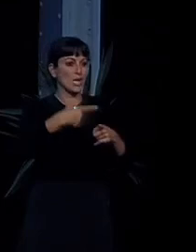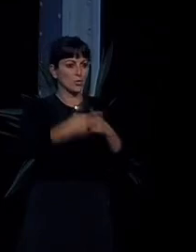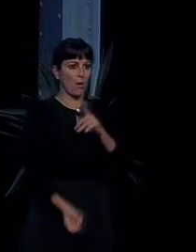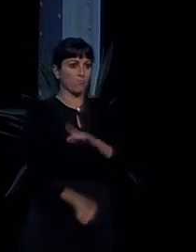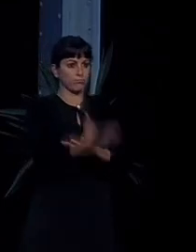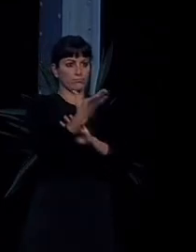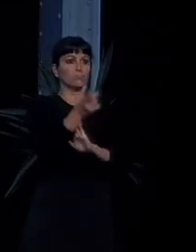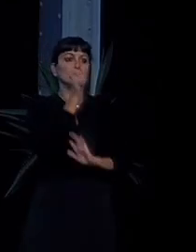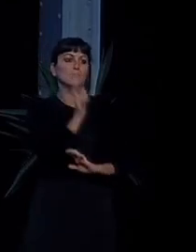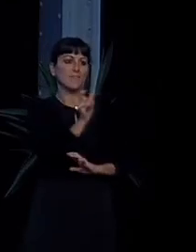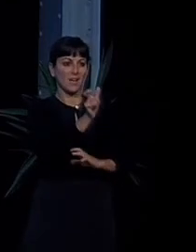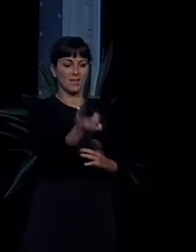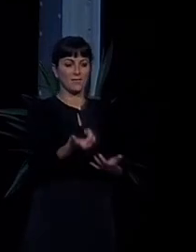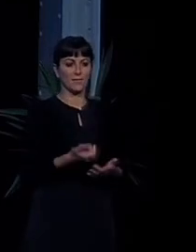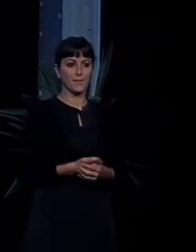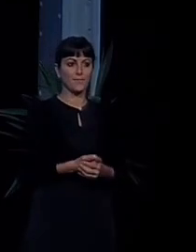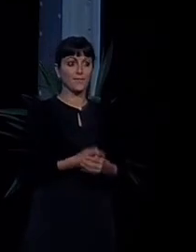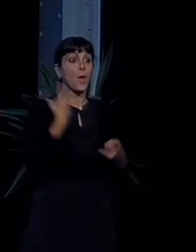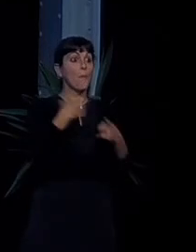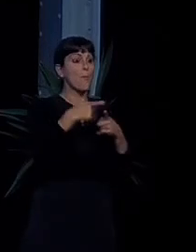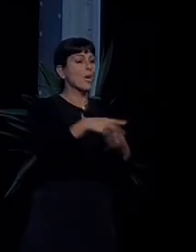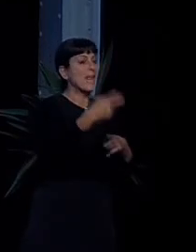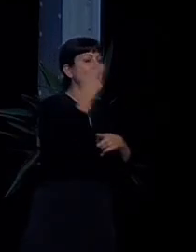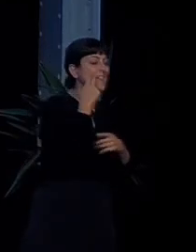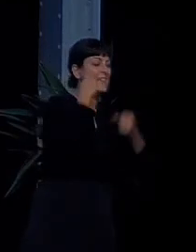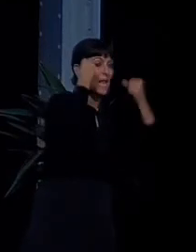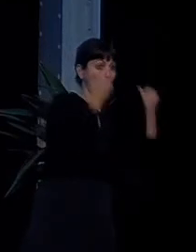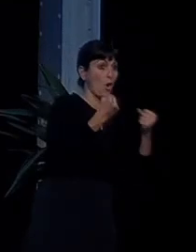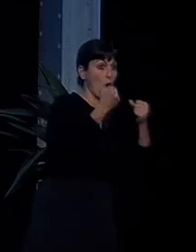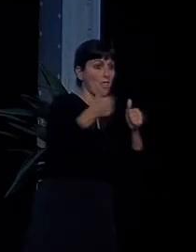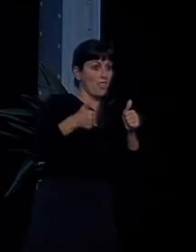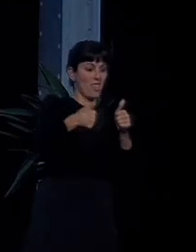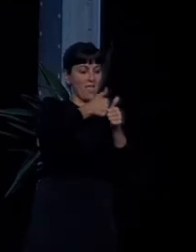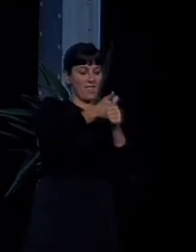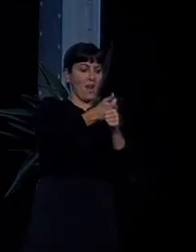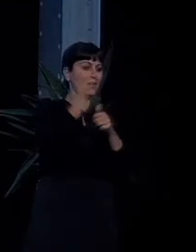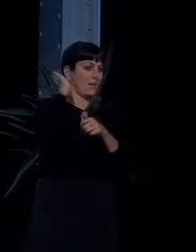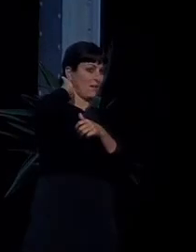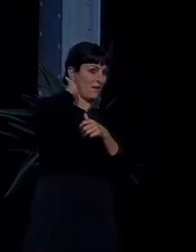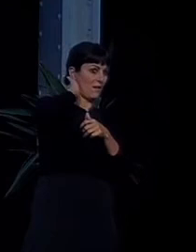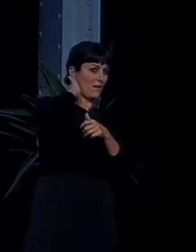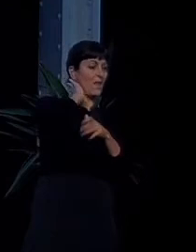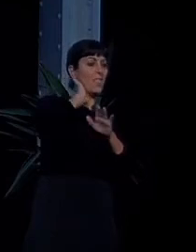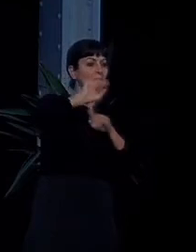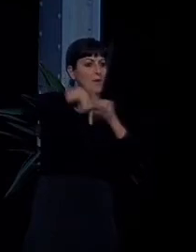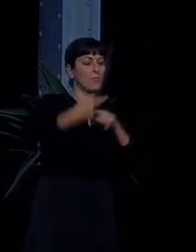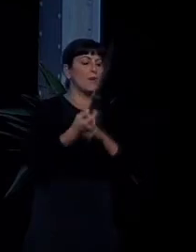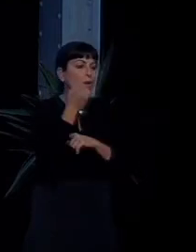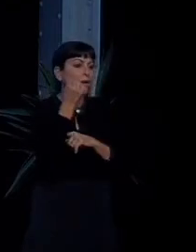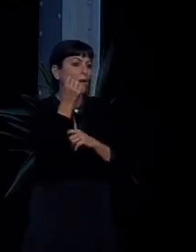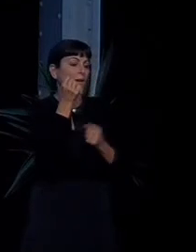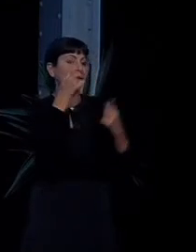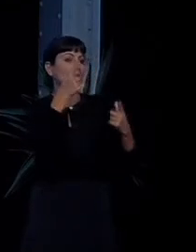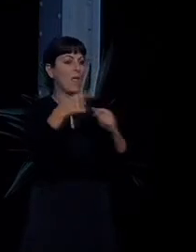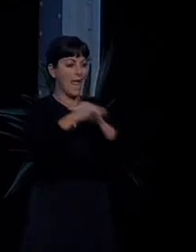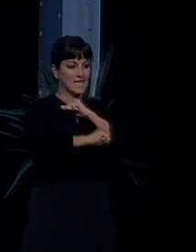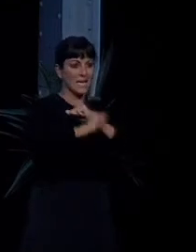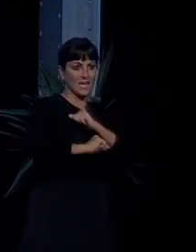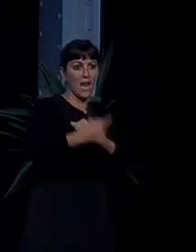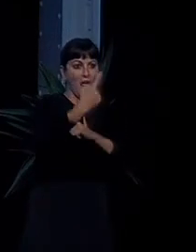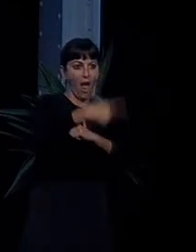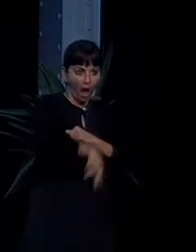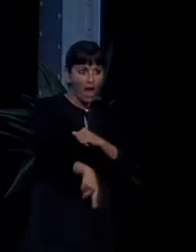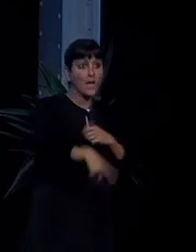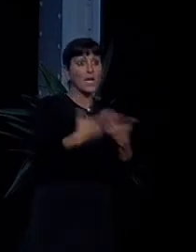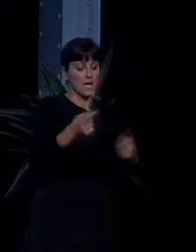cuando traspaso lo terrorífico para ver qué se encuentra detrás, me encuentro con la estrategia, ¿no? Y es que es una narración política